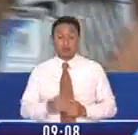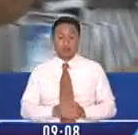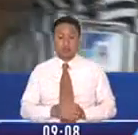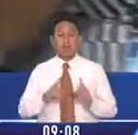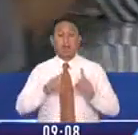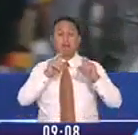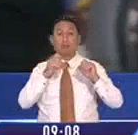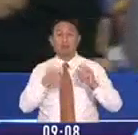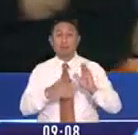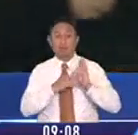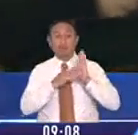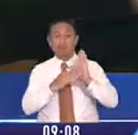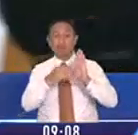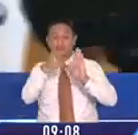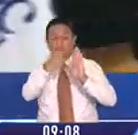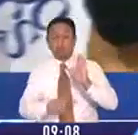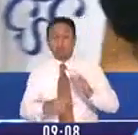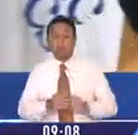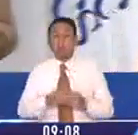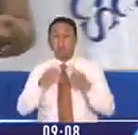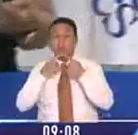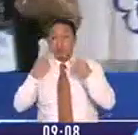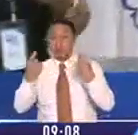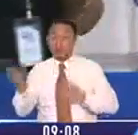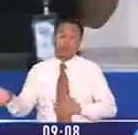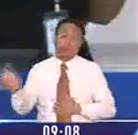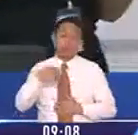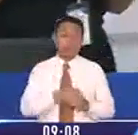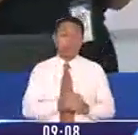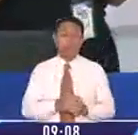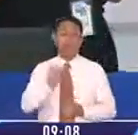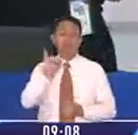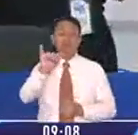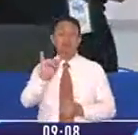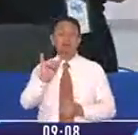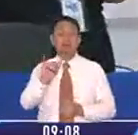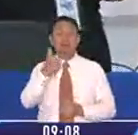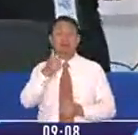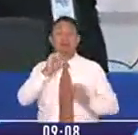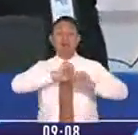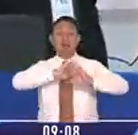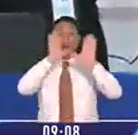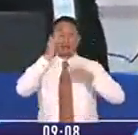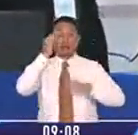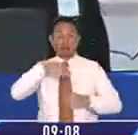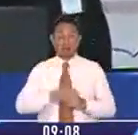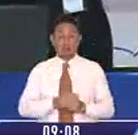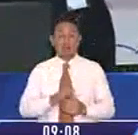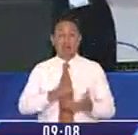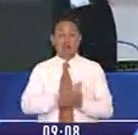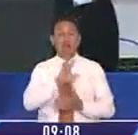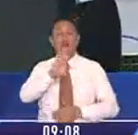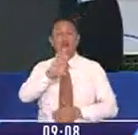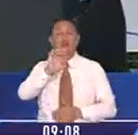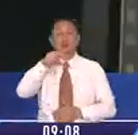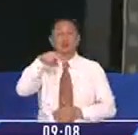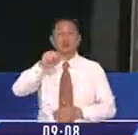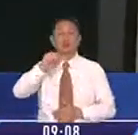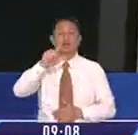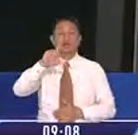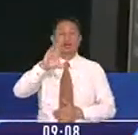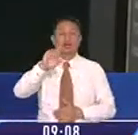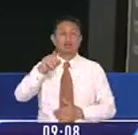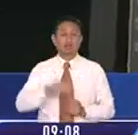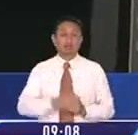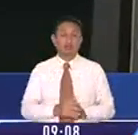banco de preguntas, los aspirantes están convocados a rendir el examen este sábado a las 10 de la mañana en el Colegio Benalcázar al norte de Quito. Un